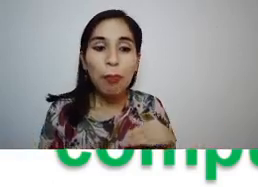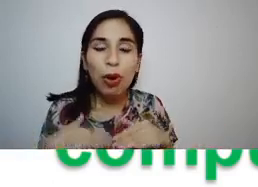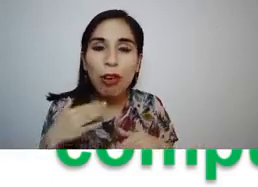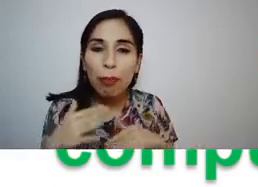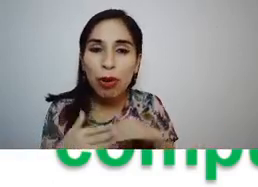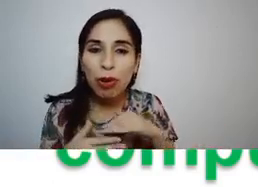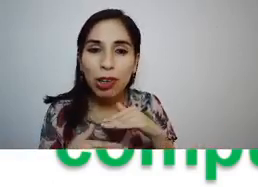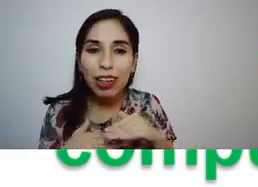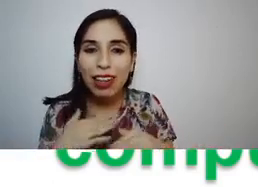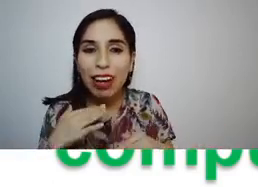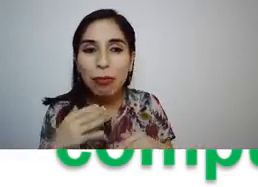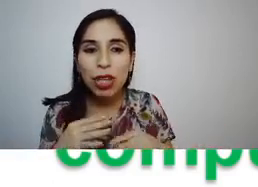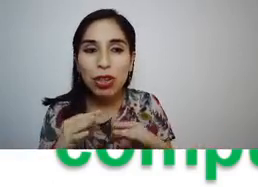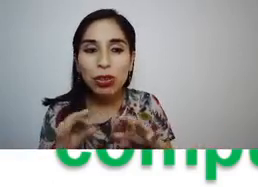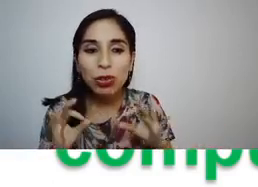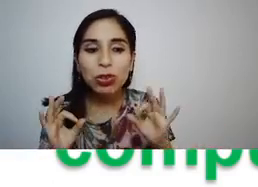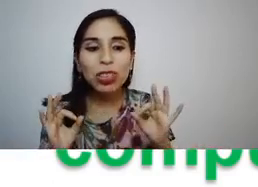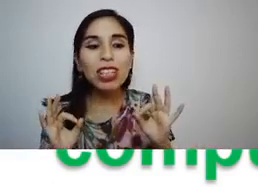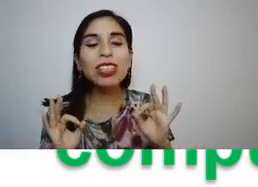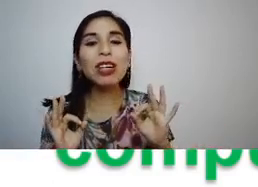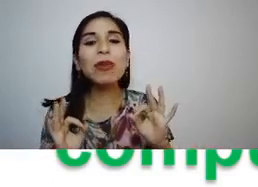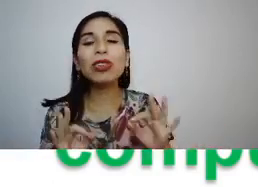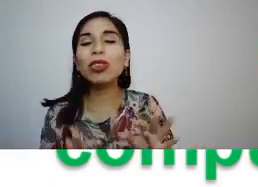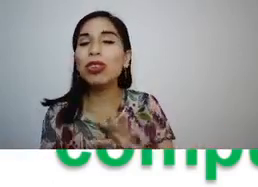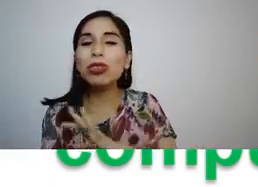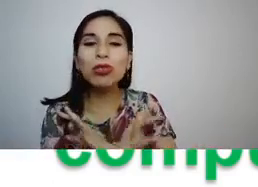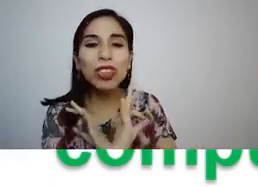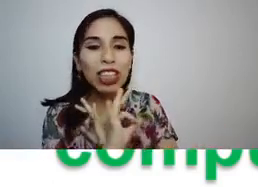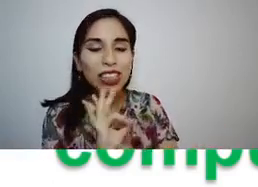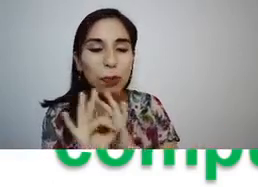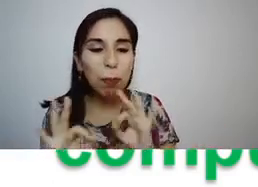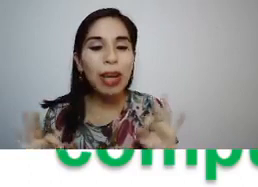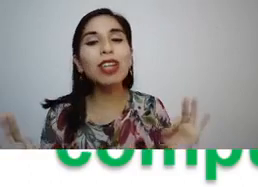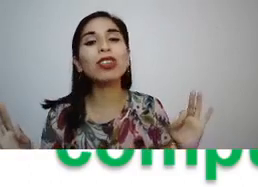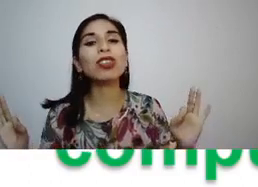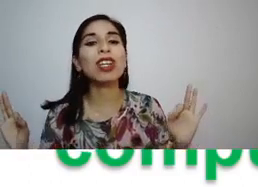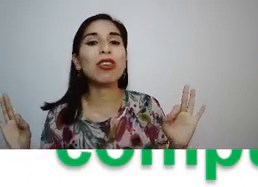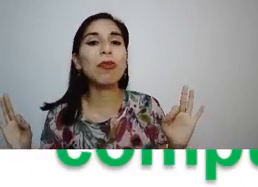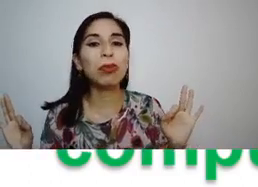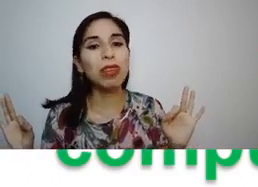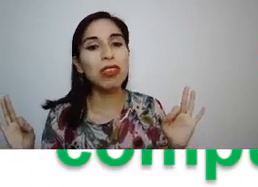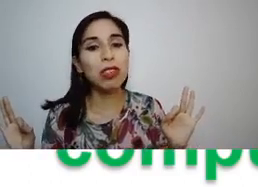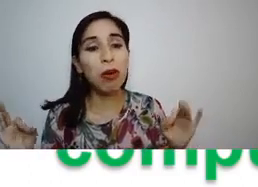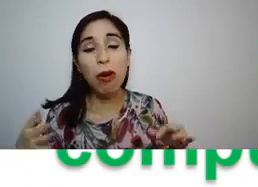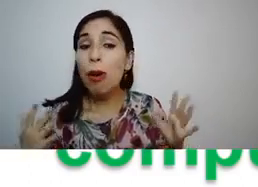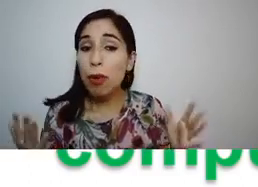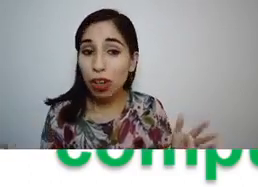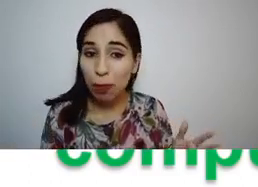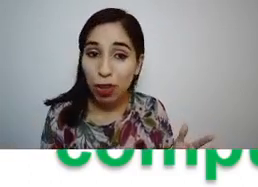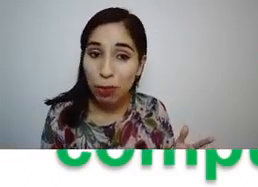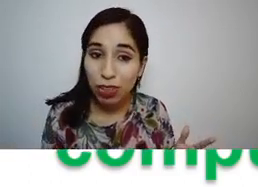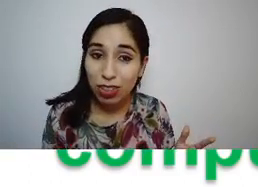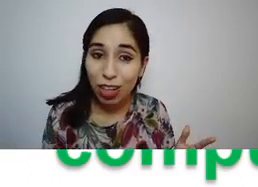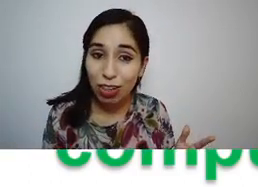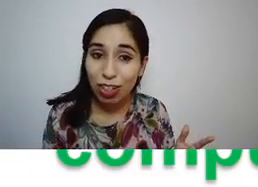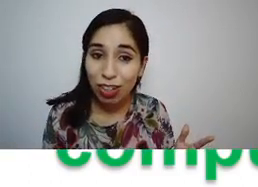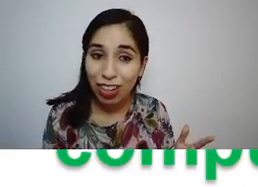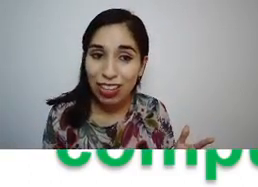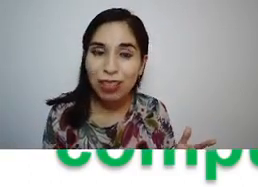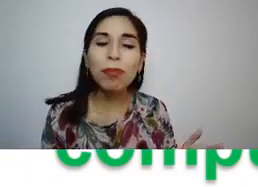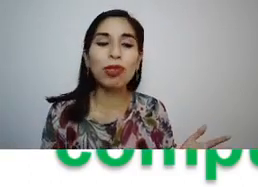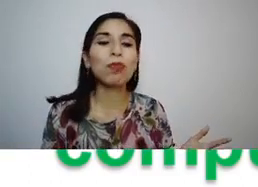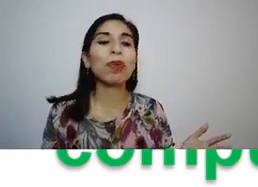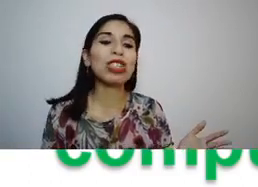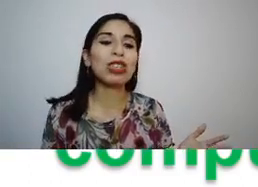poco a poco en el camino usted se ha vuelto todos unos expertos en computación porque podemos hacerlo